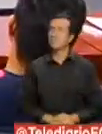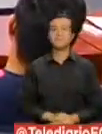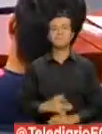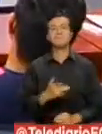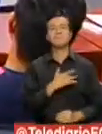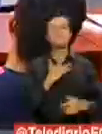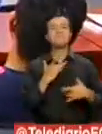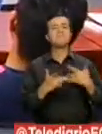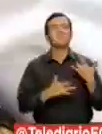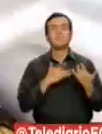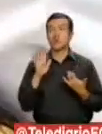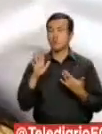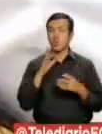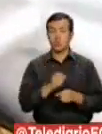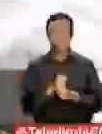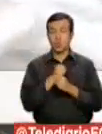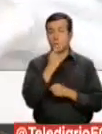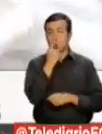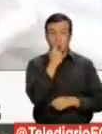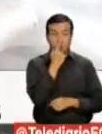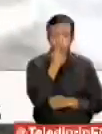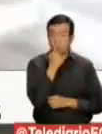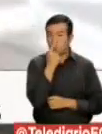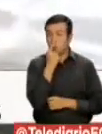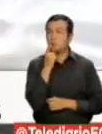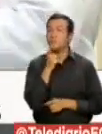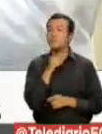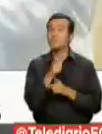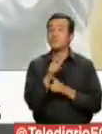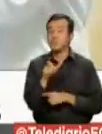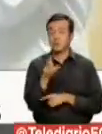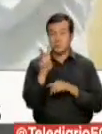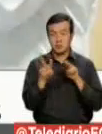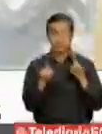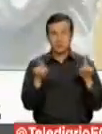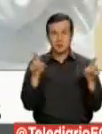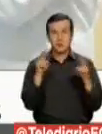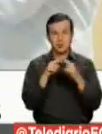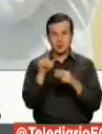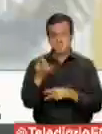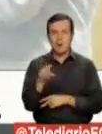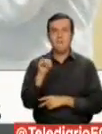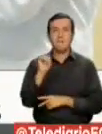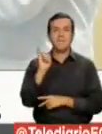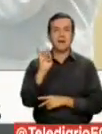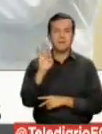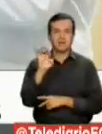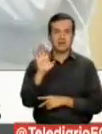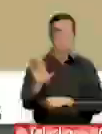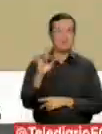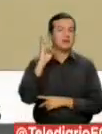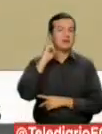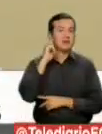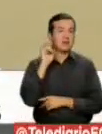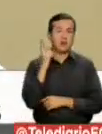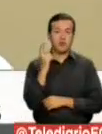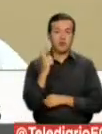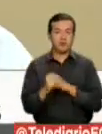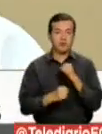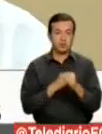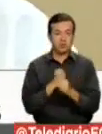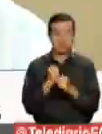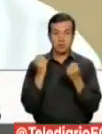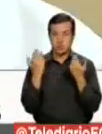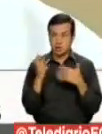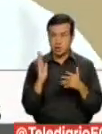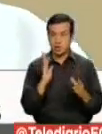Extrovertida, segura y muy curiosa. Así es como quienes la conocen definen a Maite. Una niña que a sus 11 años de